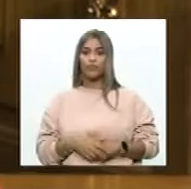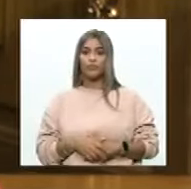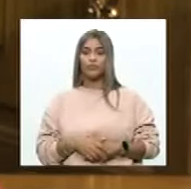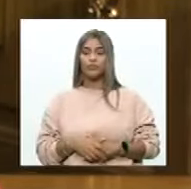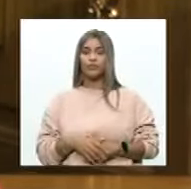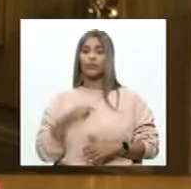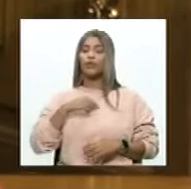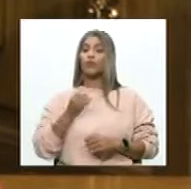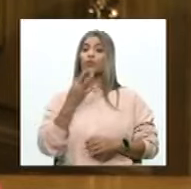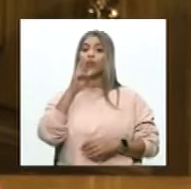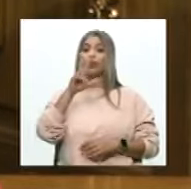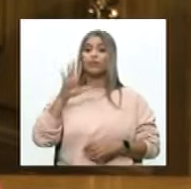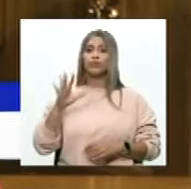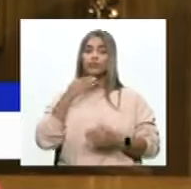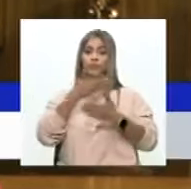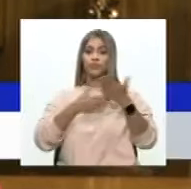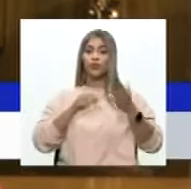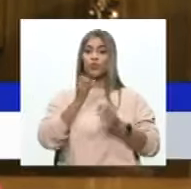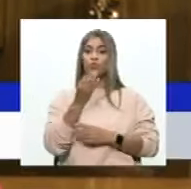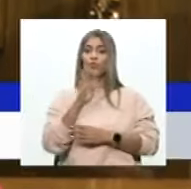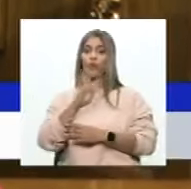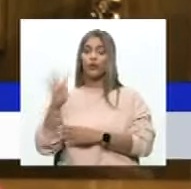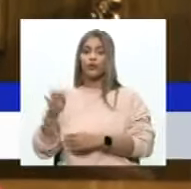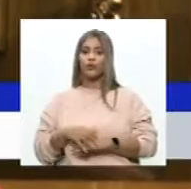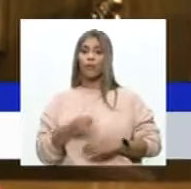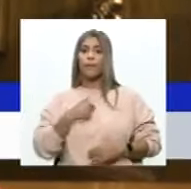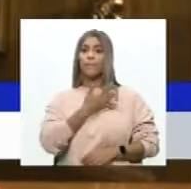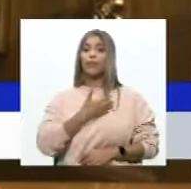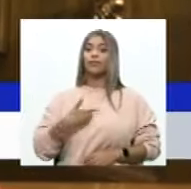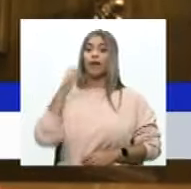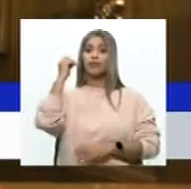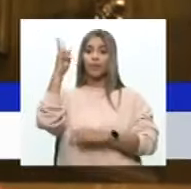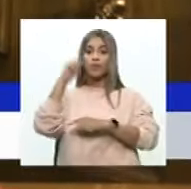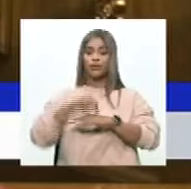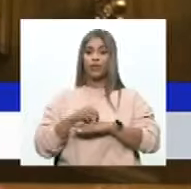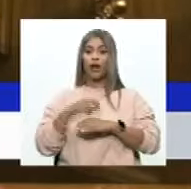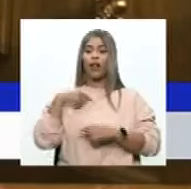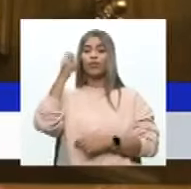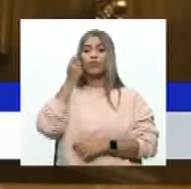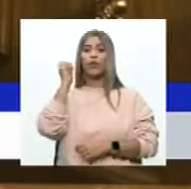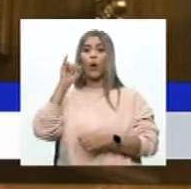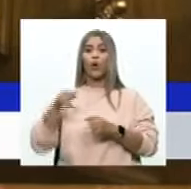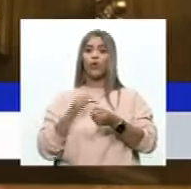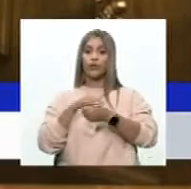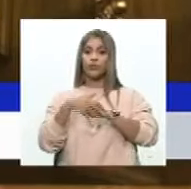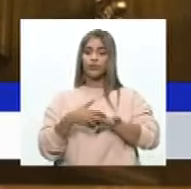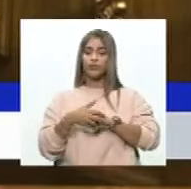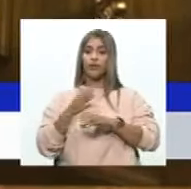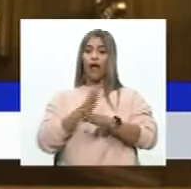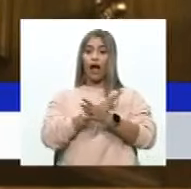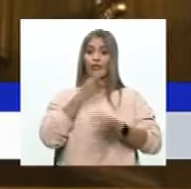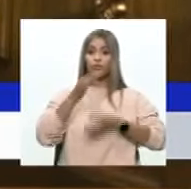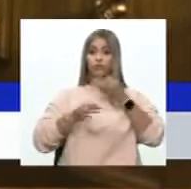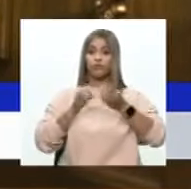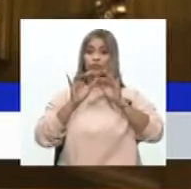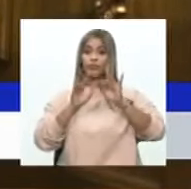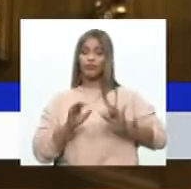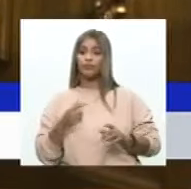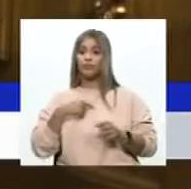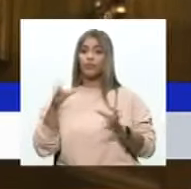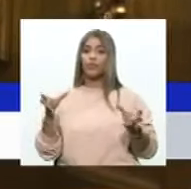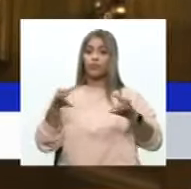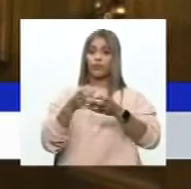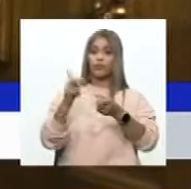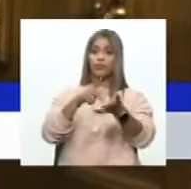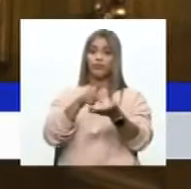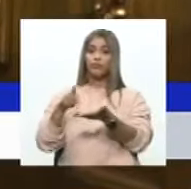ordinaria número 35, acta número 44. El presidente de la Asamblea Nacional, diputado Jorge Rodríguez Gómez, previo anuncio de secretaría del quórum